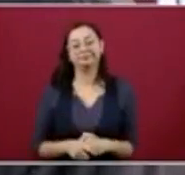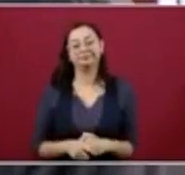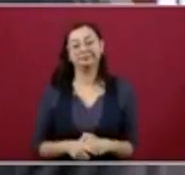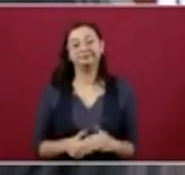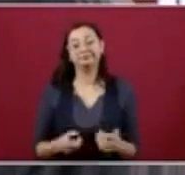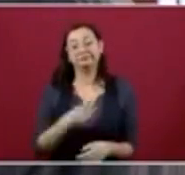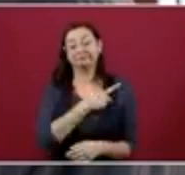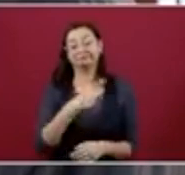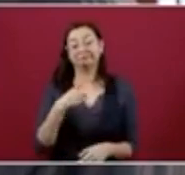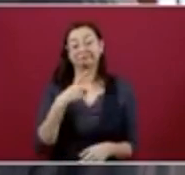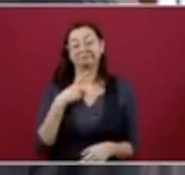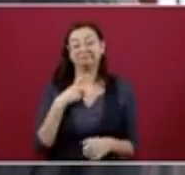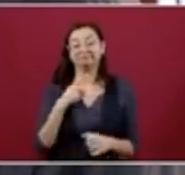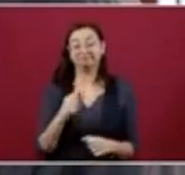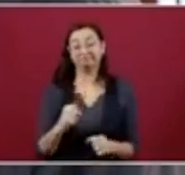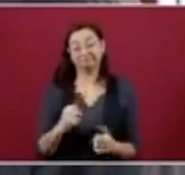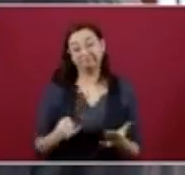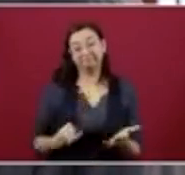estricto